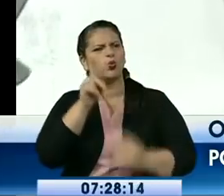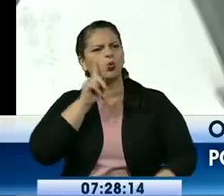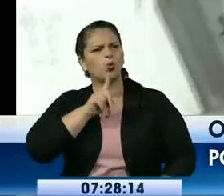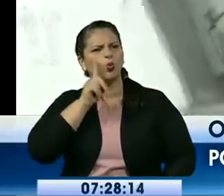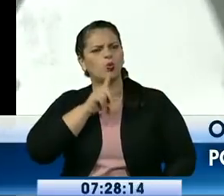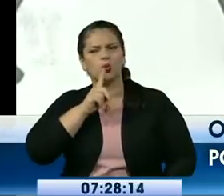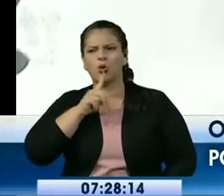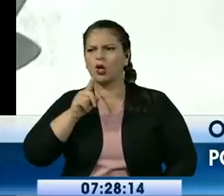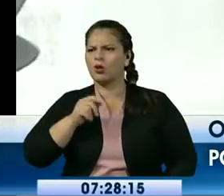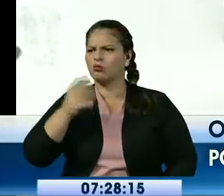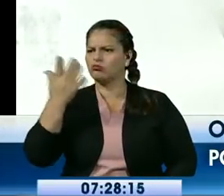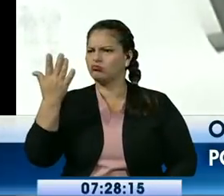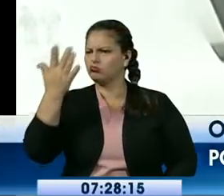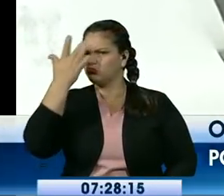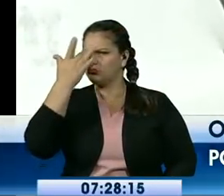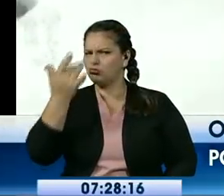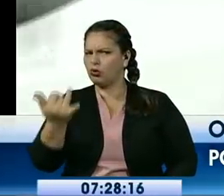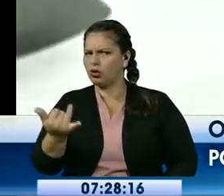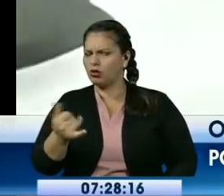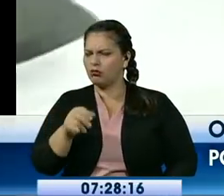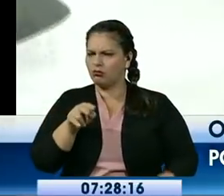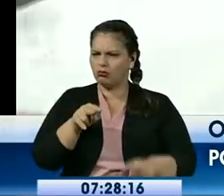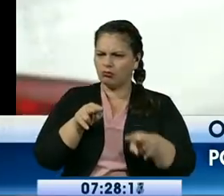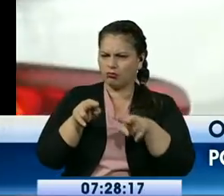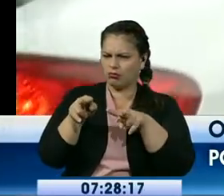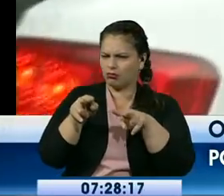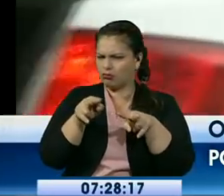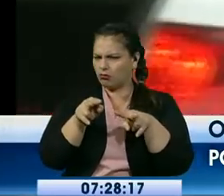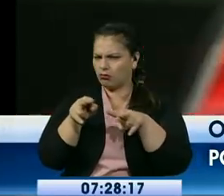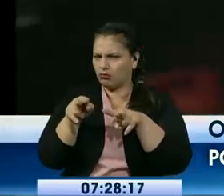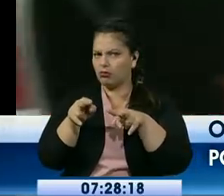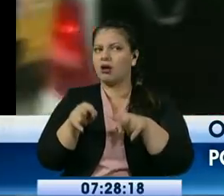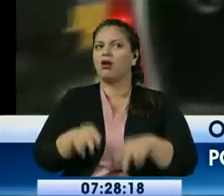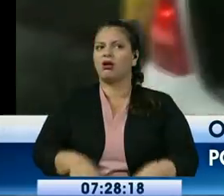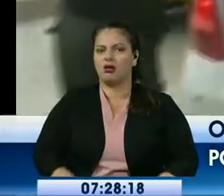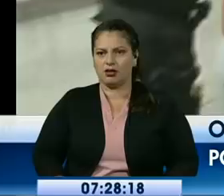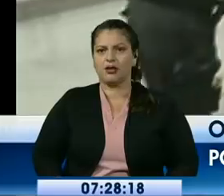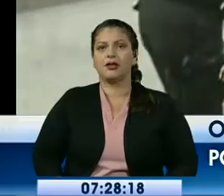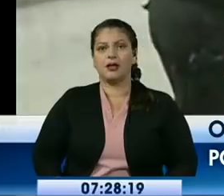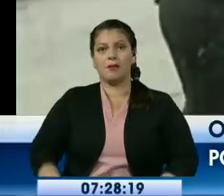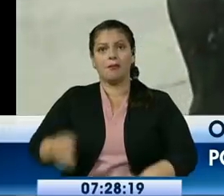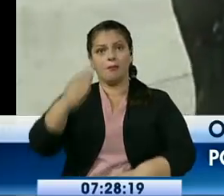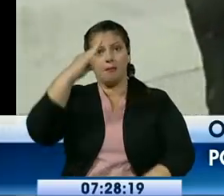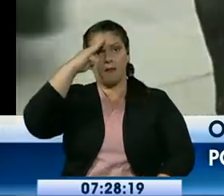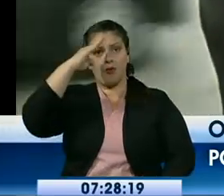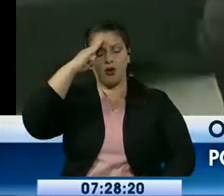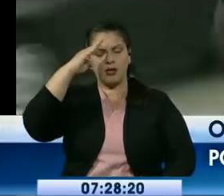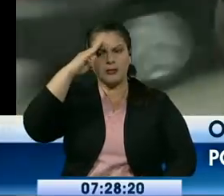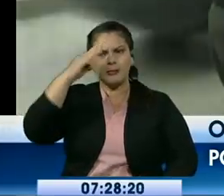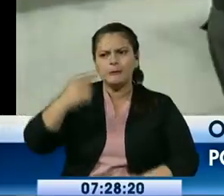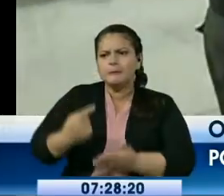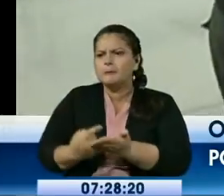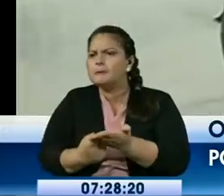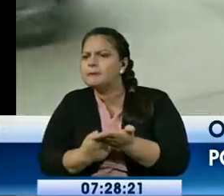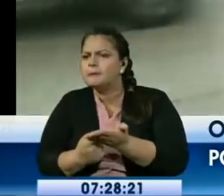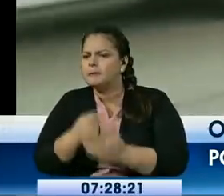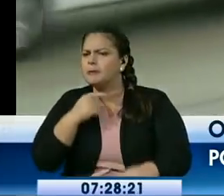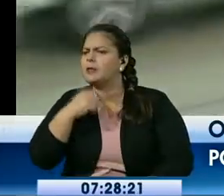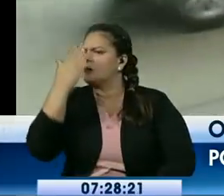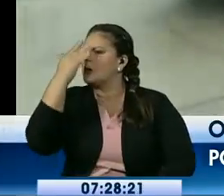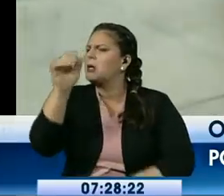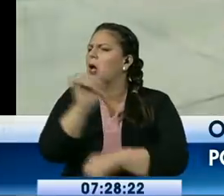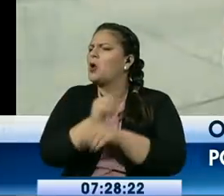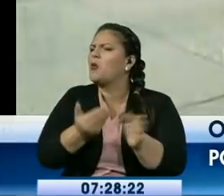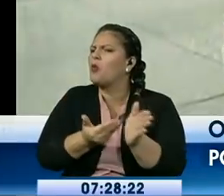secuestros express, registrado antes en sacapintas. Es un perfil específico de un vehículo. ¿Cómo van a proceder con ese vidrio polarizado en la parte de atrás?